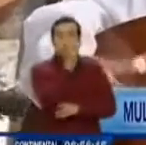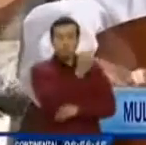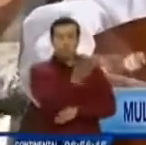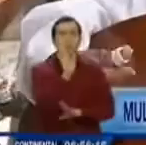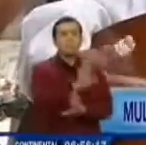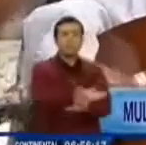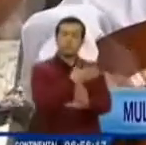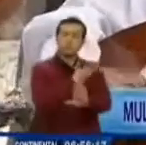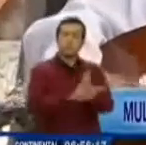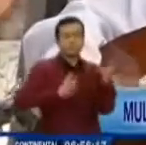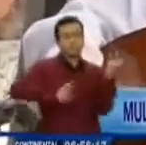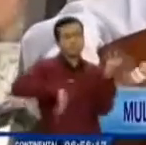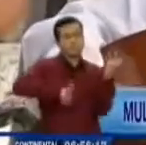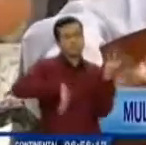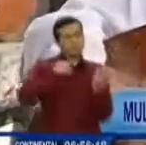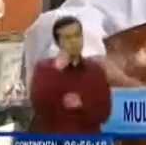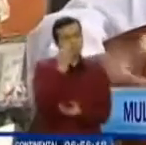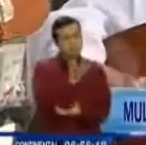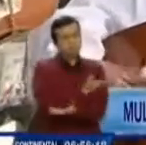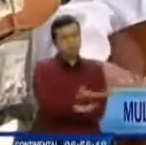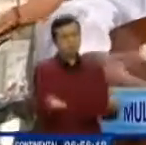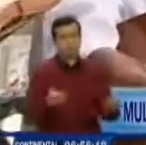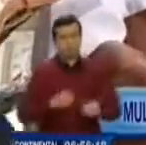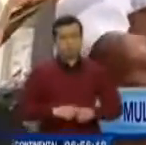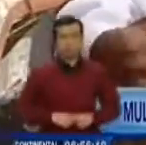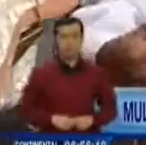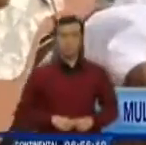muy allegados al recuerdo.